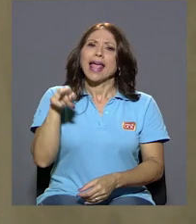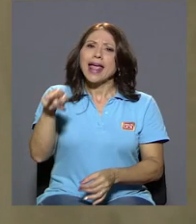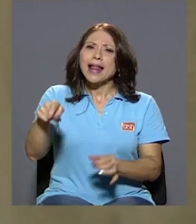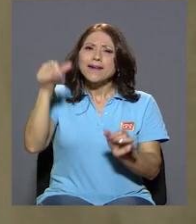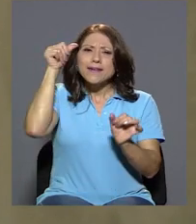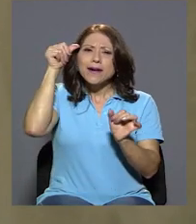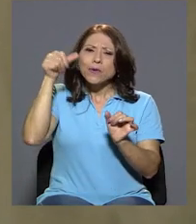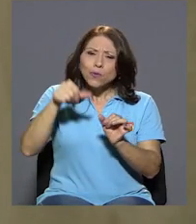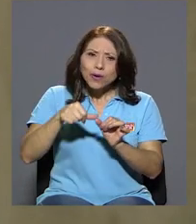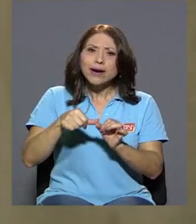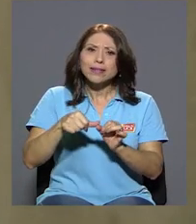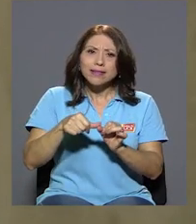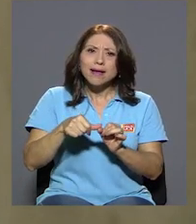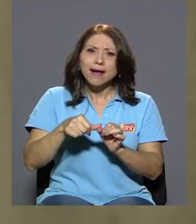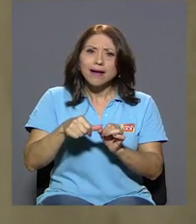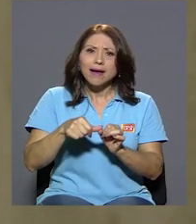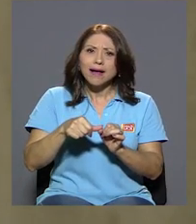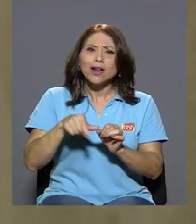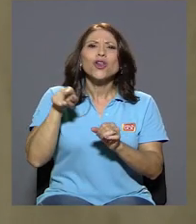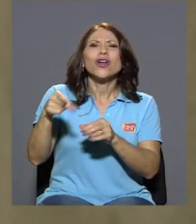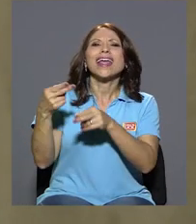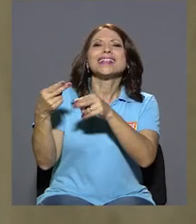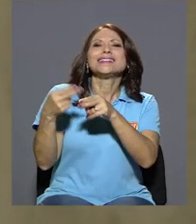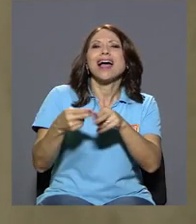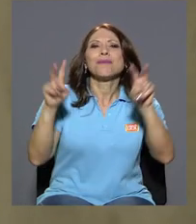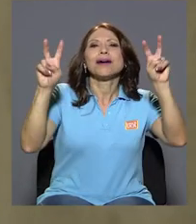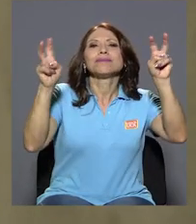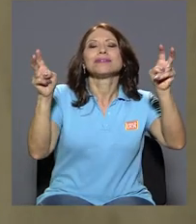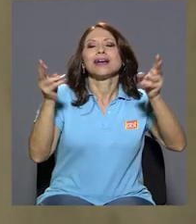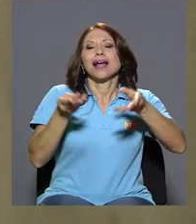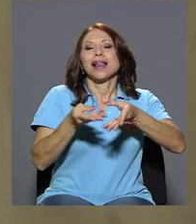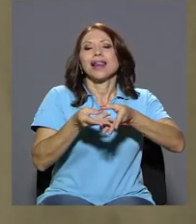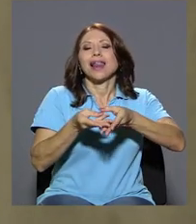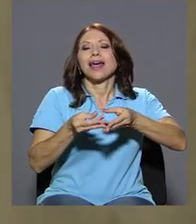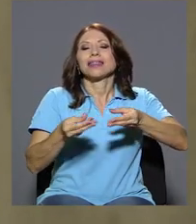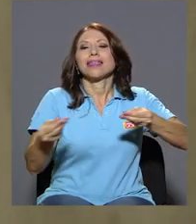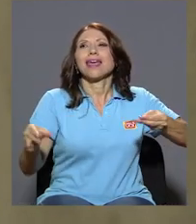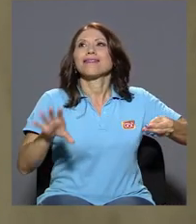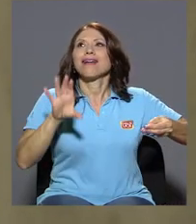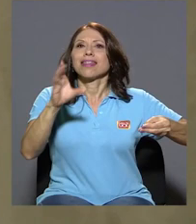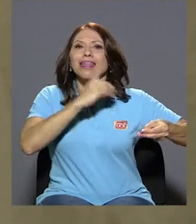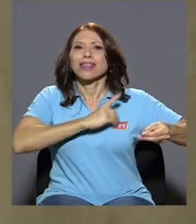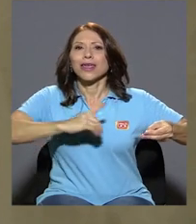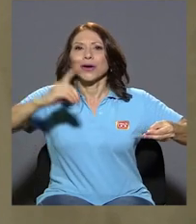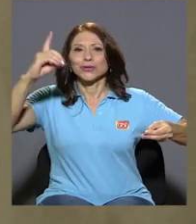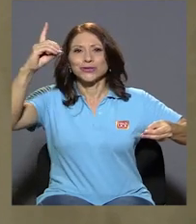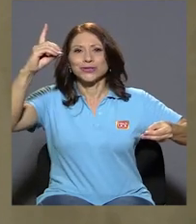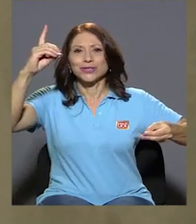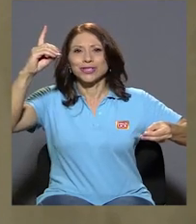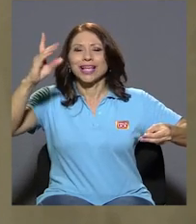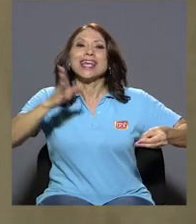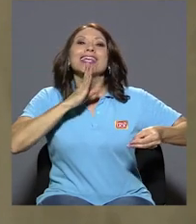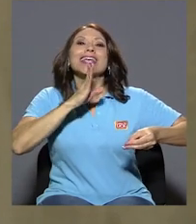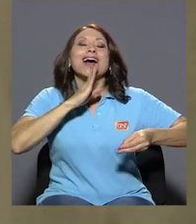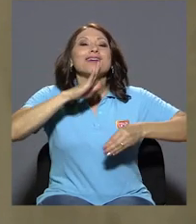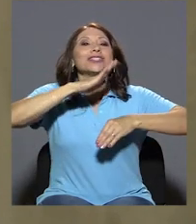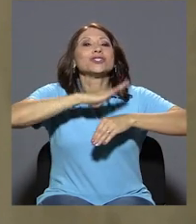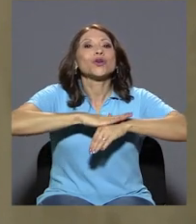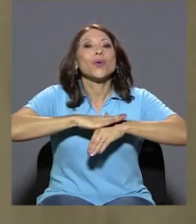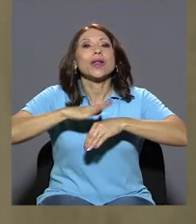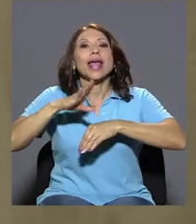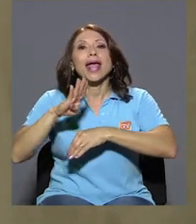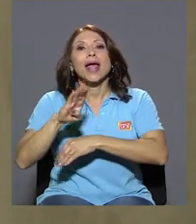es recuerda lo que él llama la tierra de dios y habla de la de los